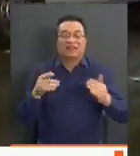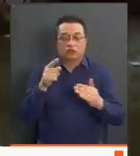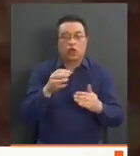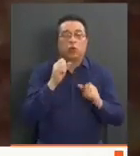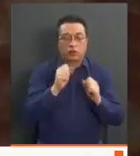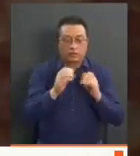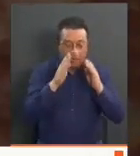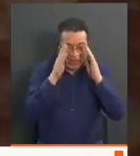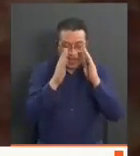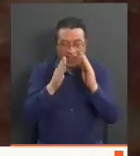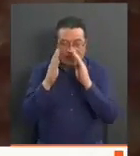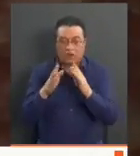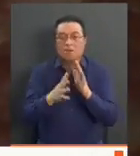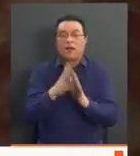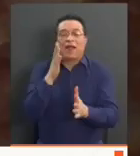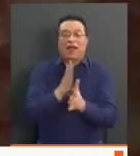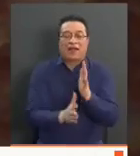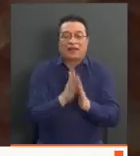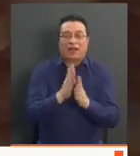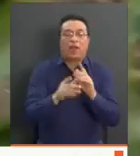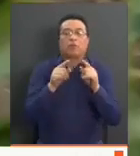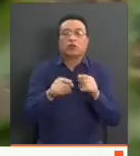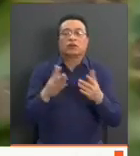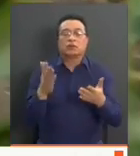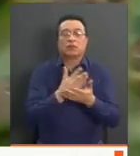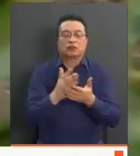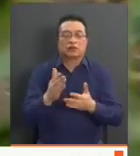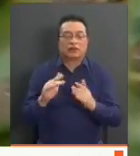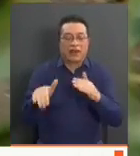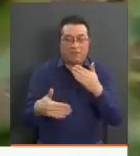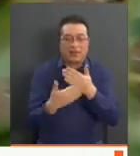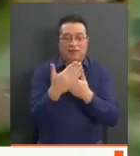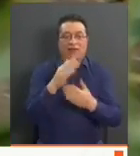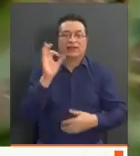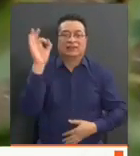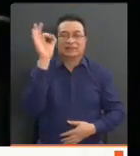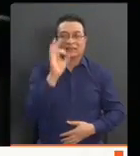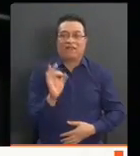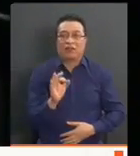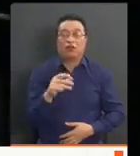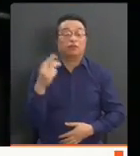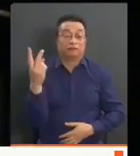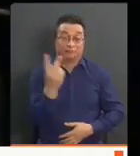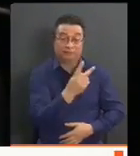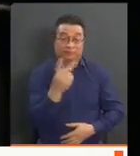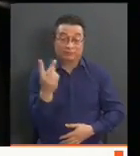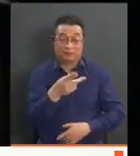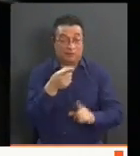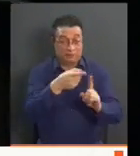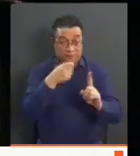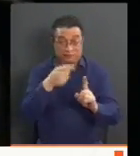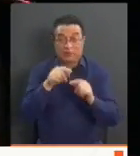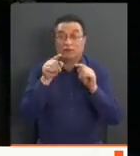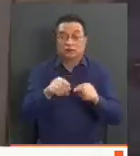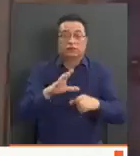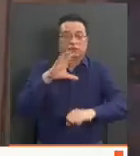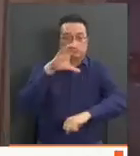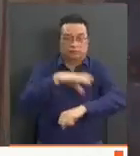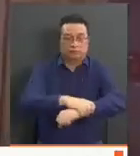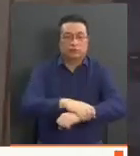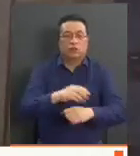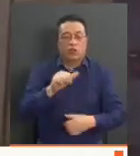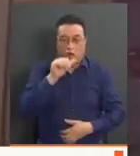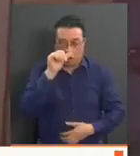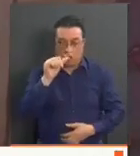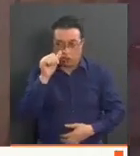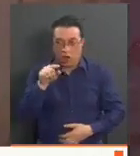con mayor rapidez que lo que sucedió la madrugada de este sábado. Si bien ambas víctimas de los disparos fueron detenidos por tráfico de drogas,